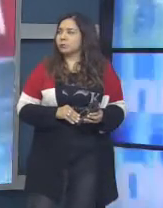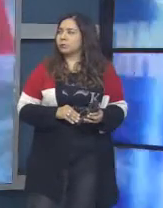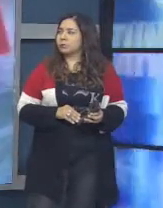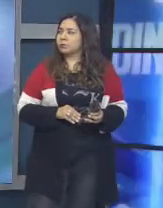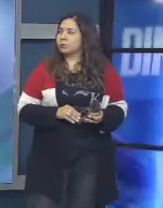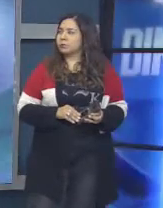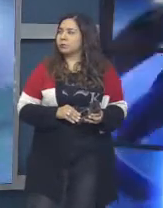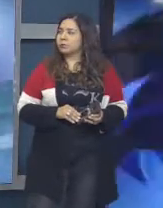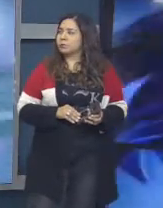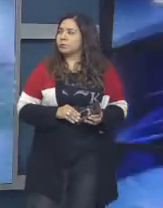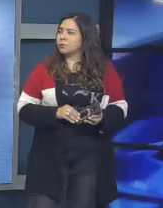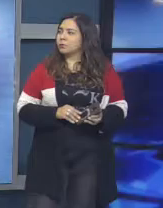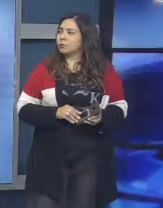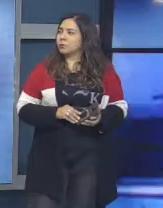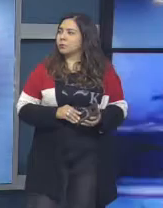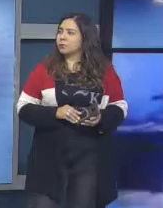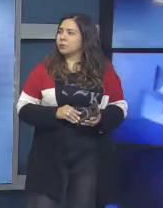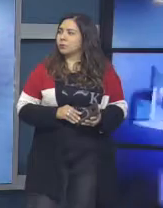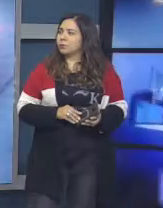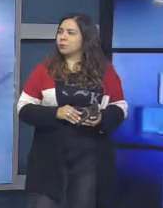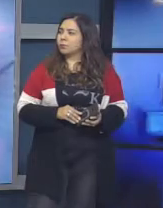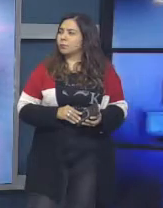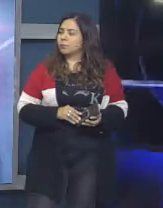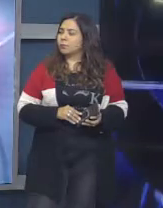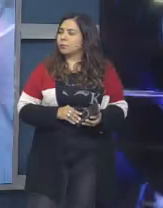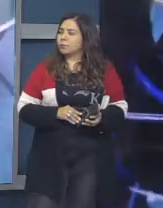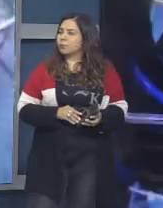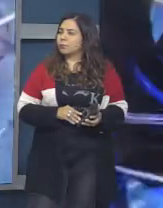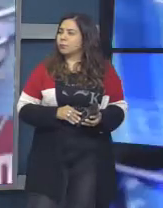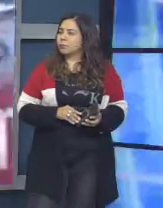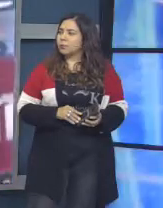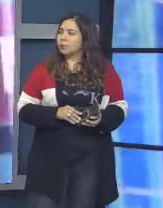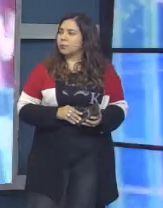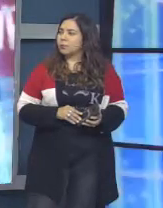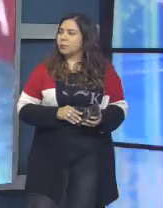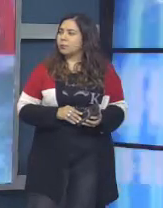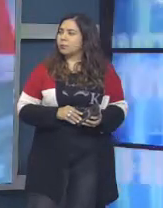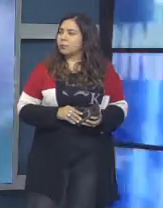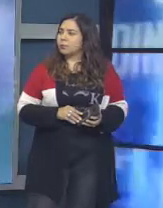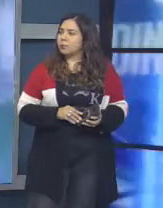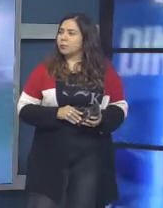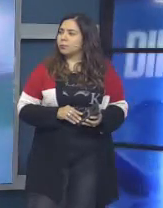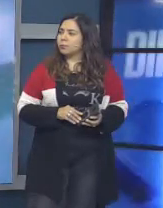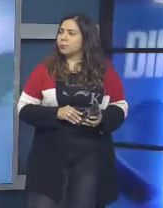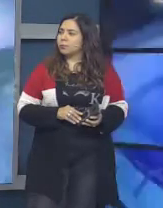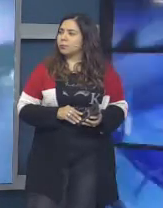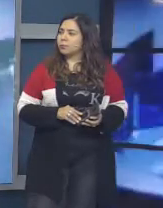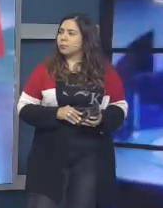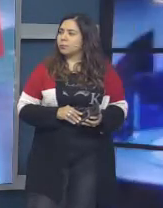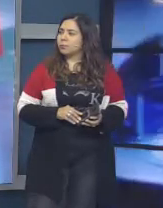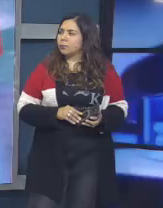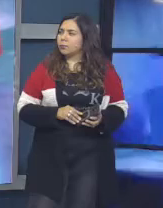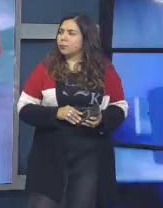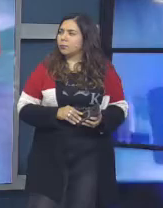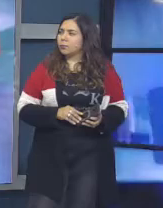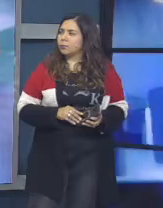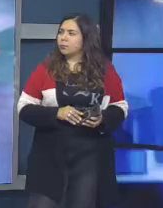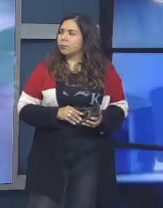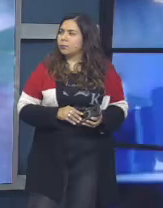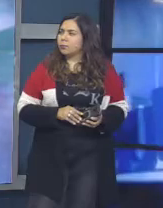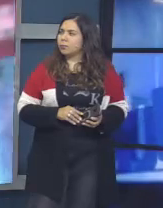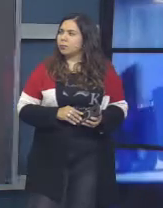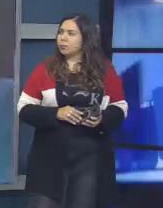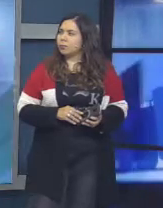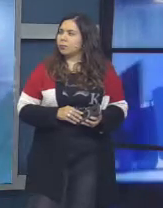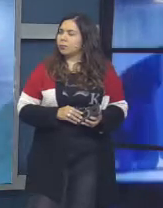usted, Ariel, en cuanto a estas resoluciones de los protocolos, para tener un poco más las cosas claras y empezar a vender paquetes,